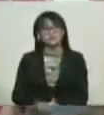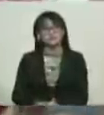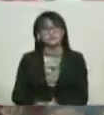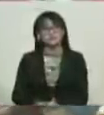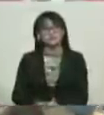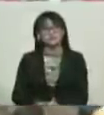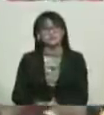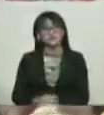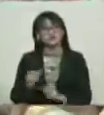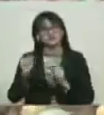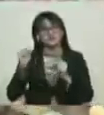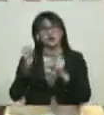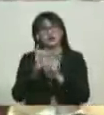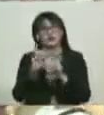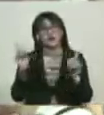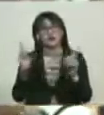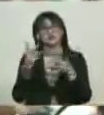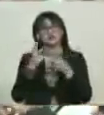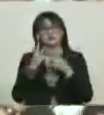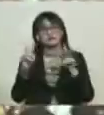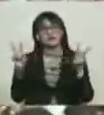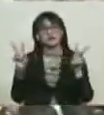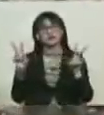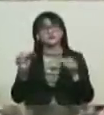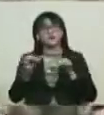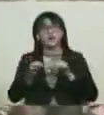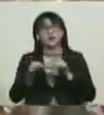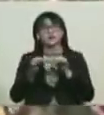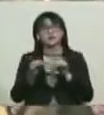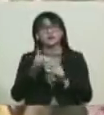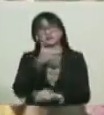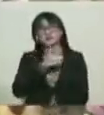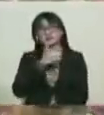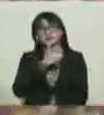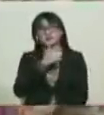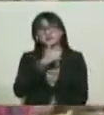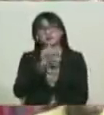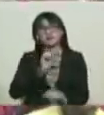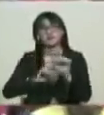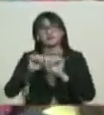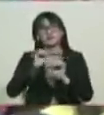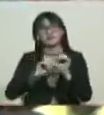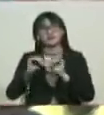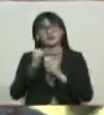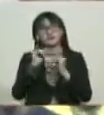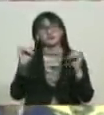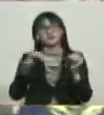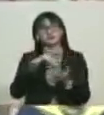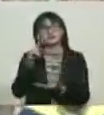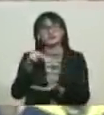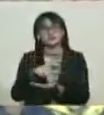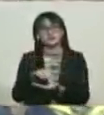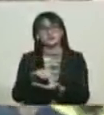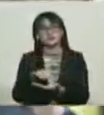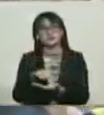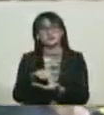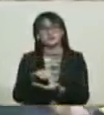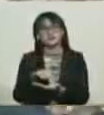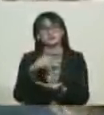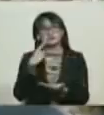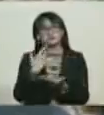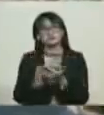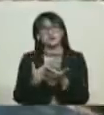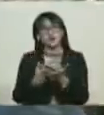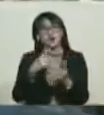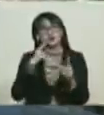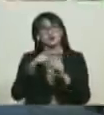la democracia y continuaremos rodilla en tierra defendiendo la independencia nacional como nos lo plantea el